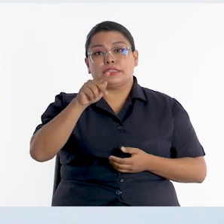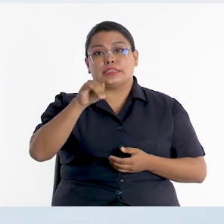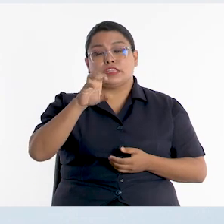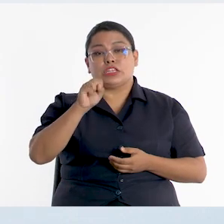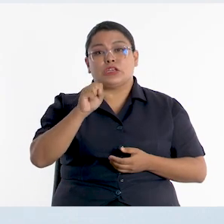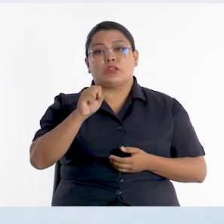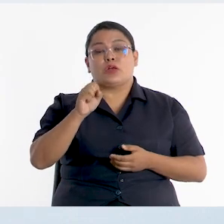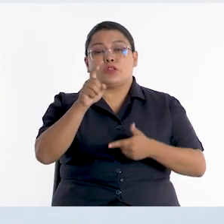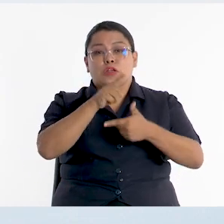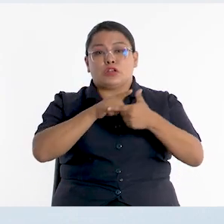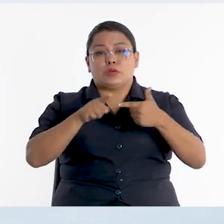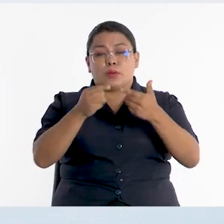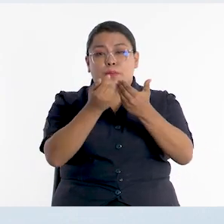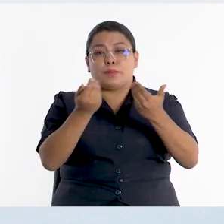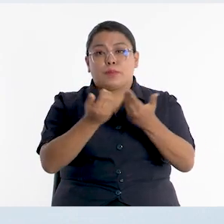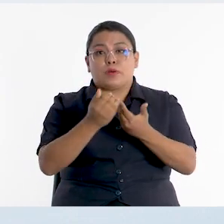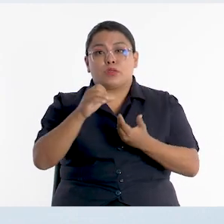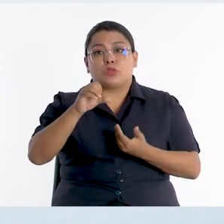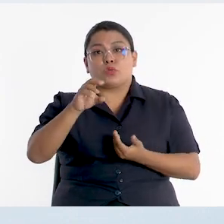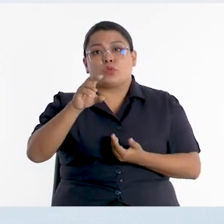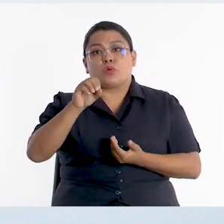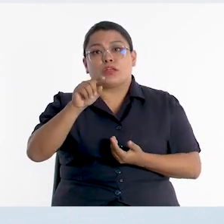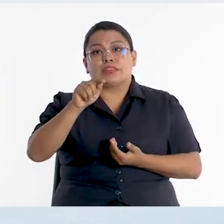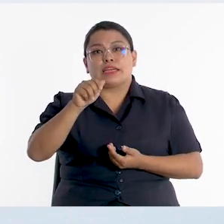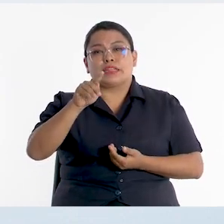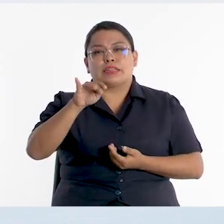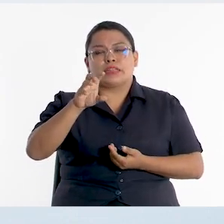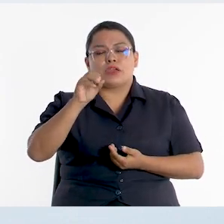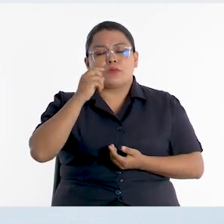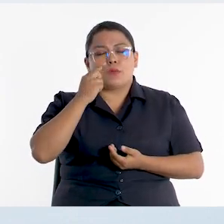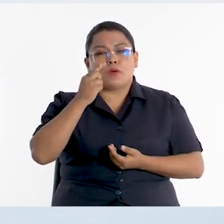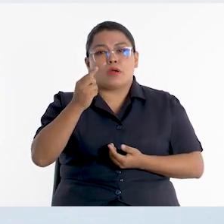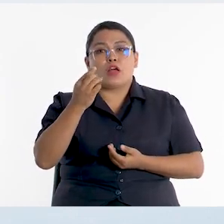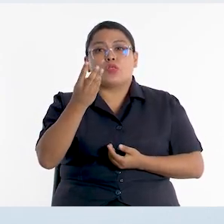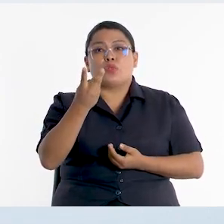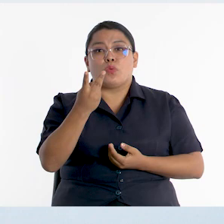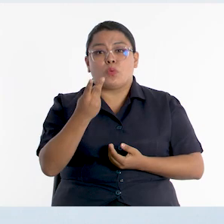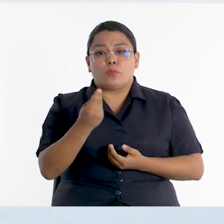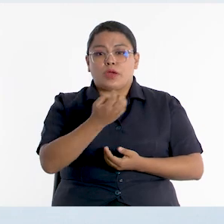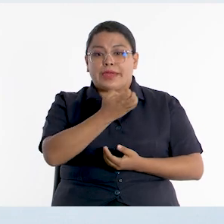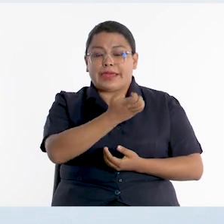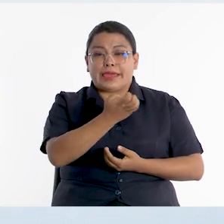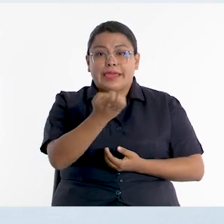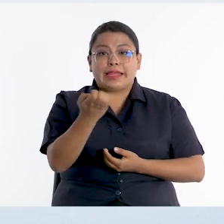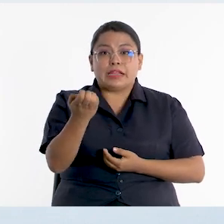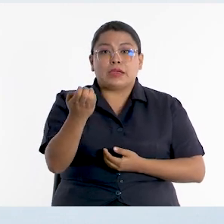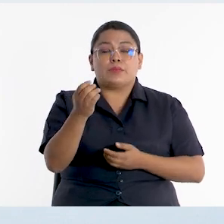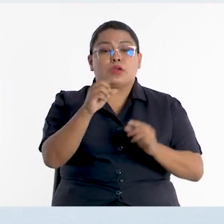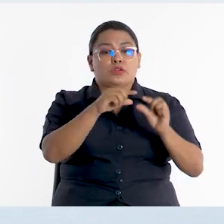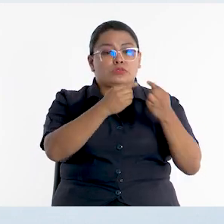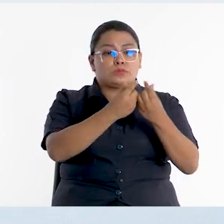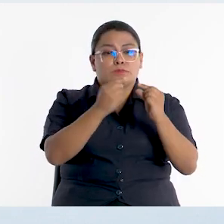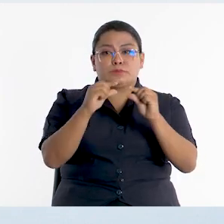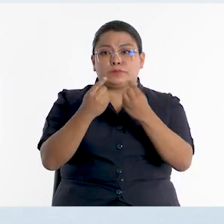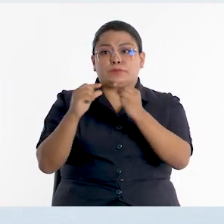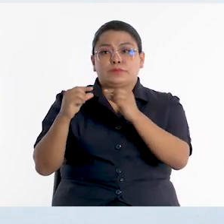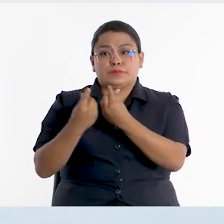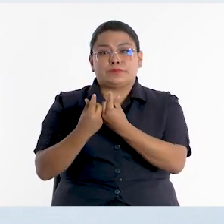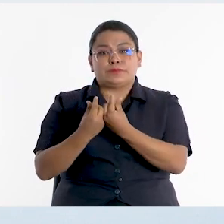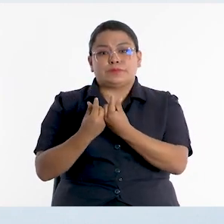esta división es el reparto cuotativo, dado que estás fijando la cantidad de elementos en cada